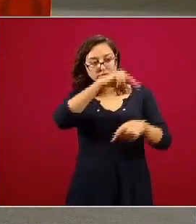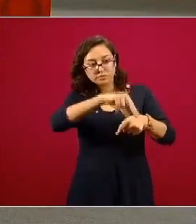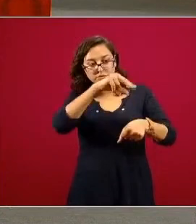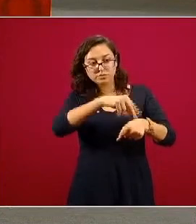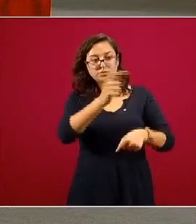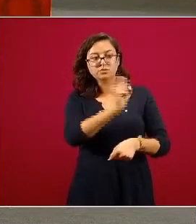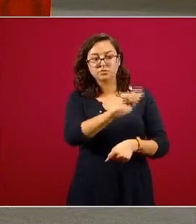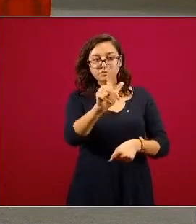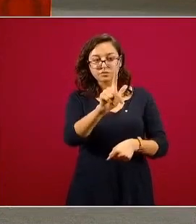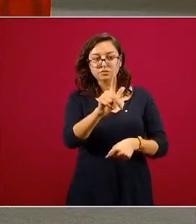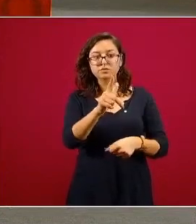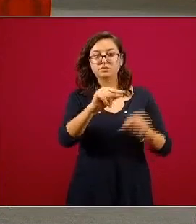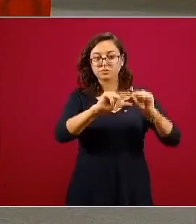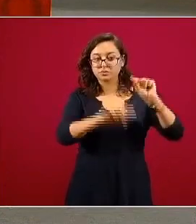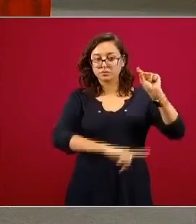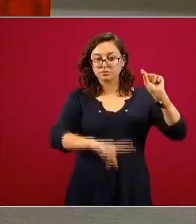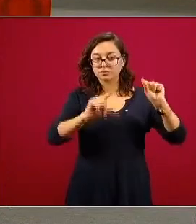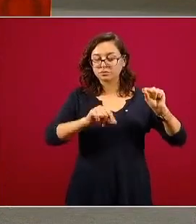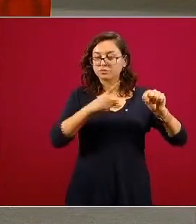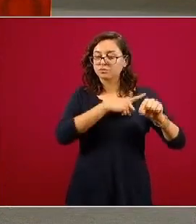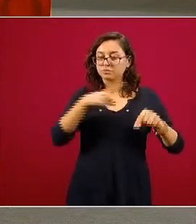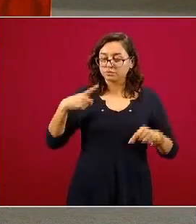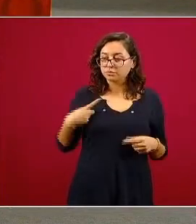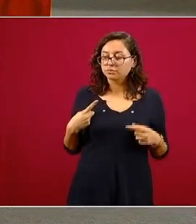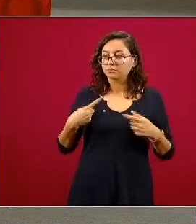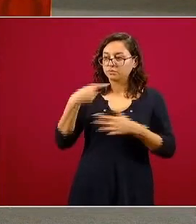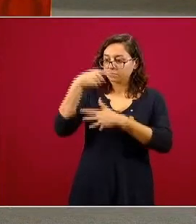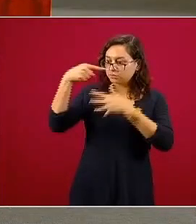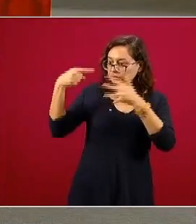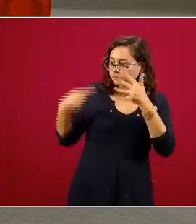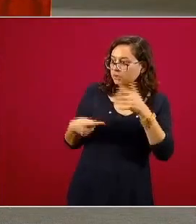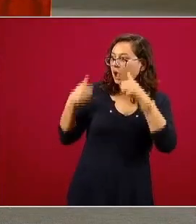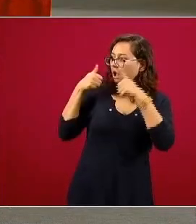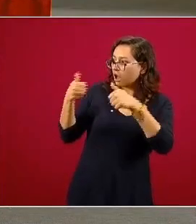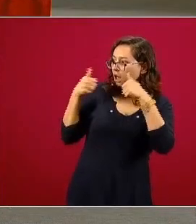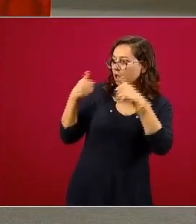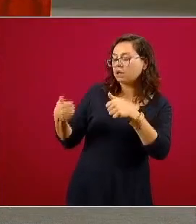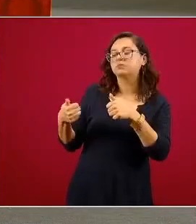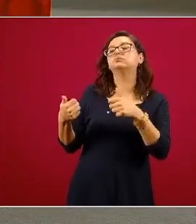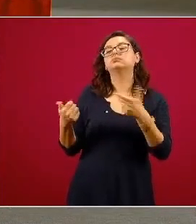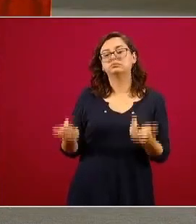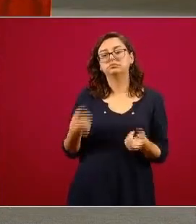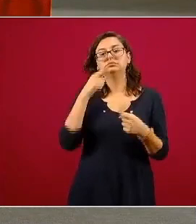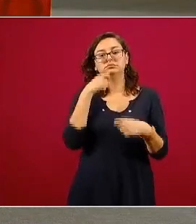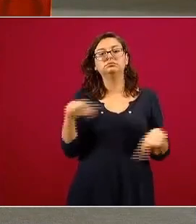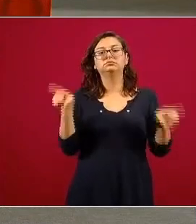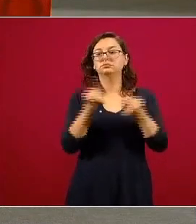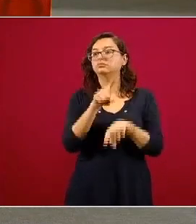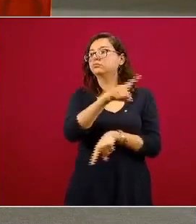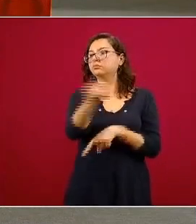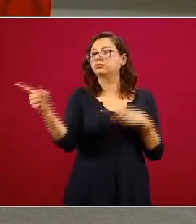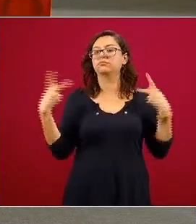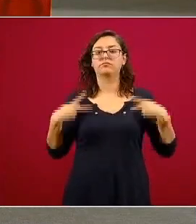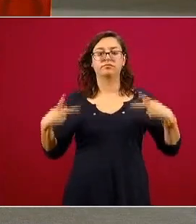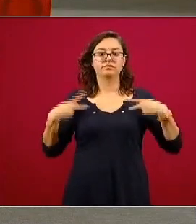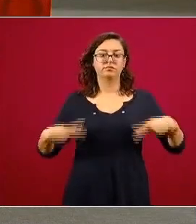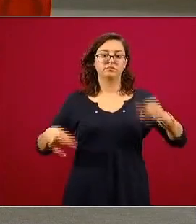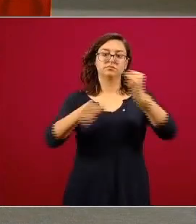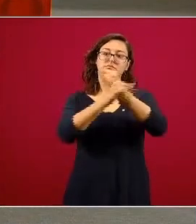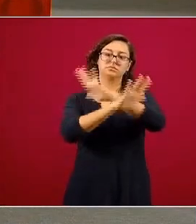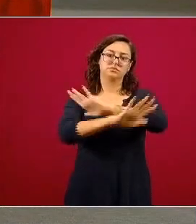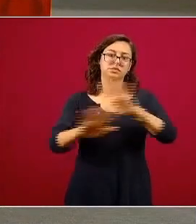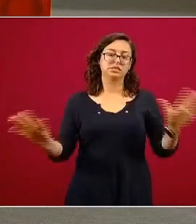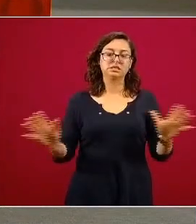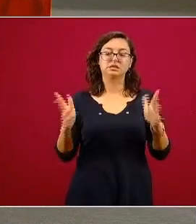salud que está en México y que debe atender de manera puntual estas recomendaciones, sino también para la población, que es la que